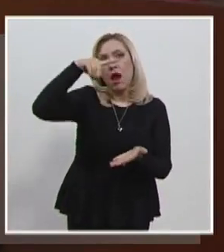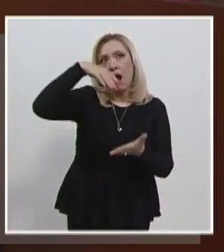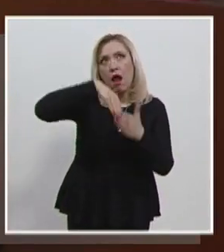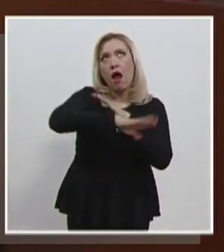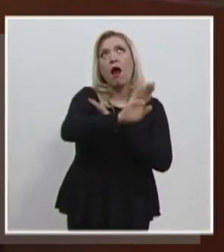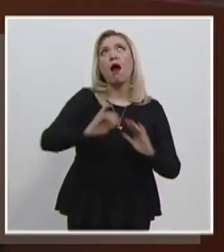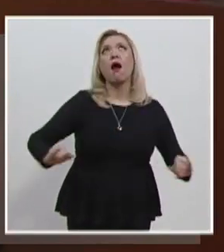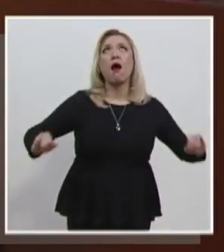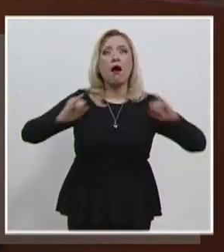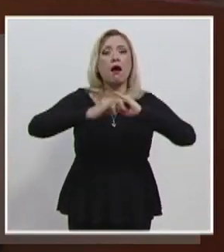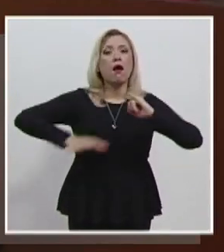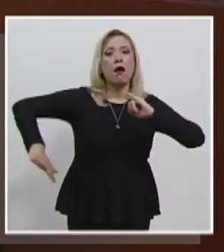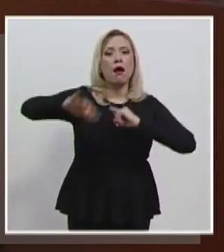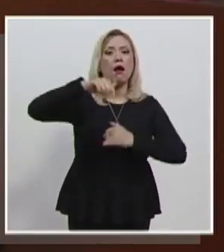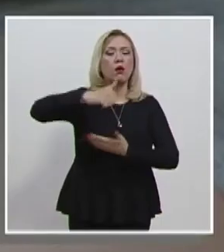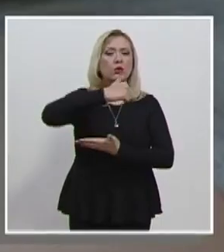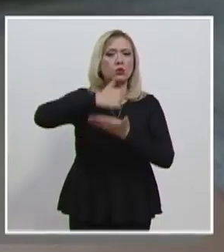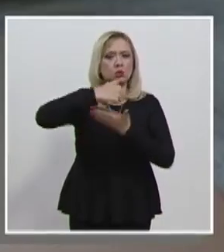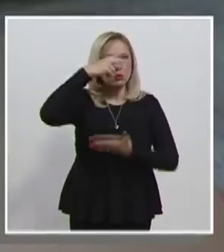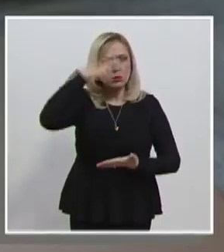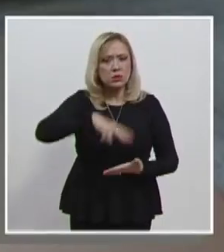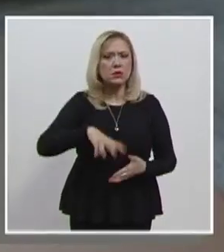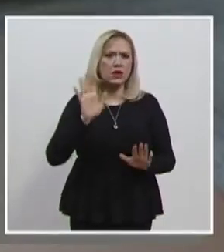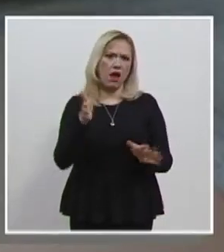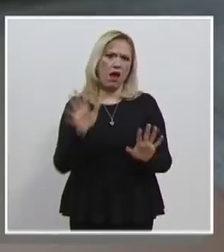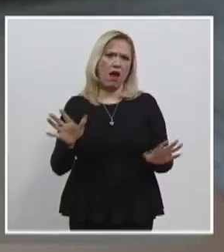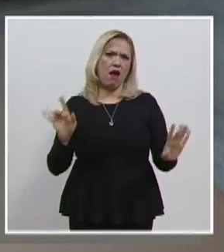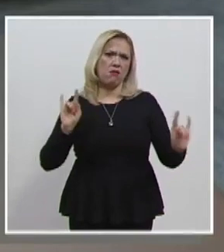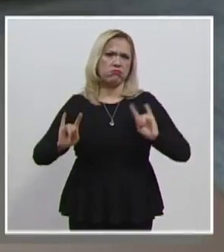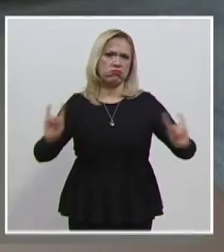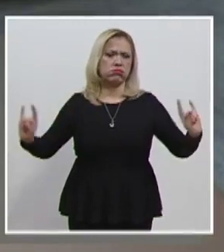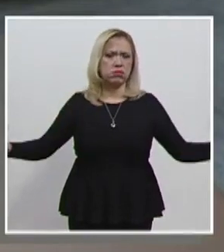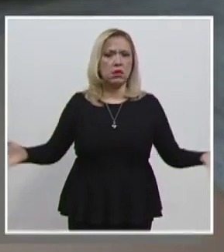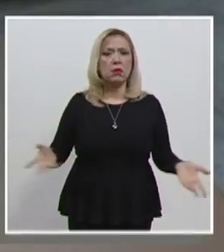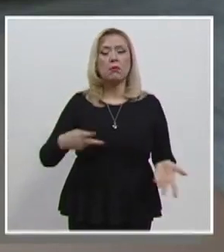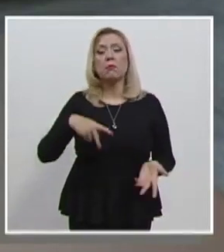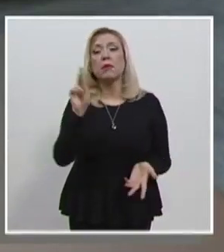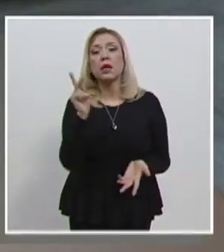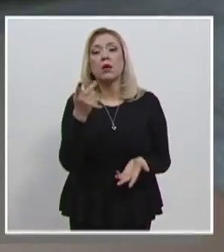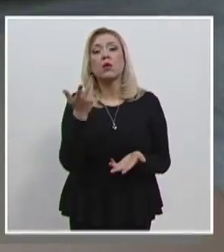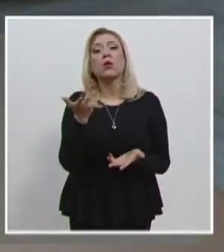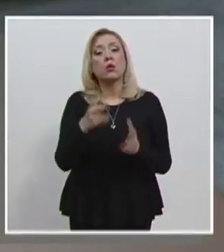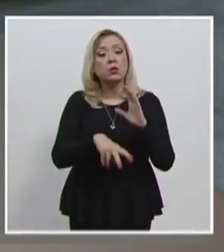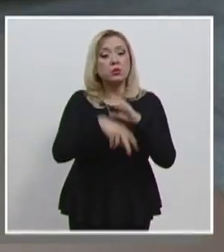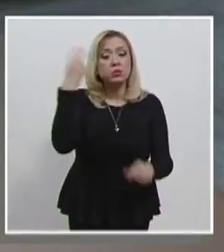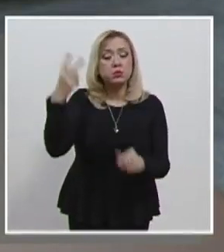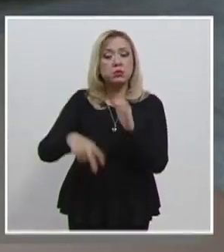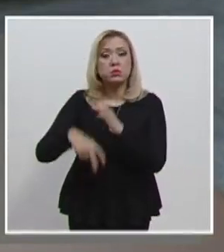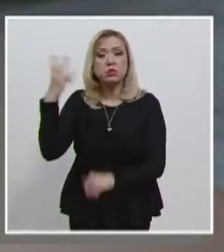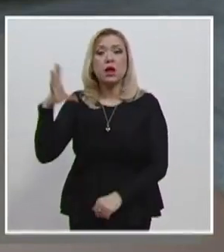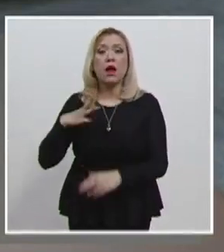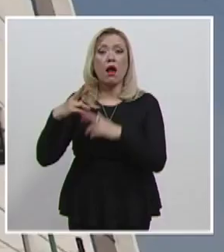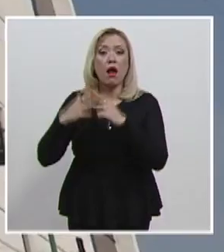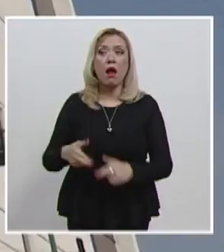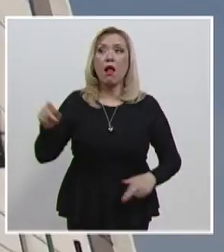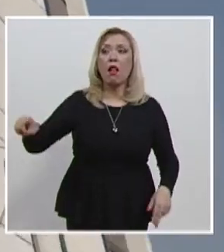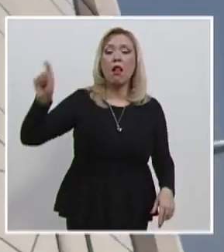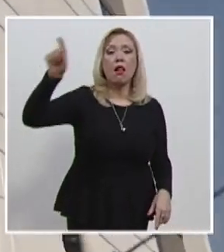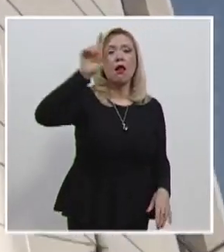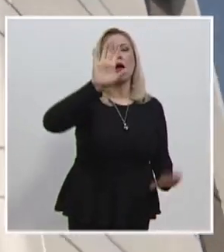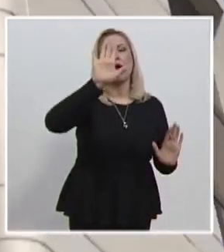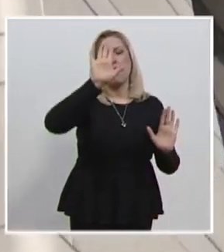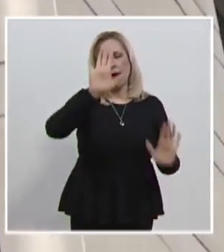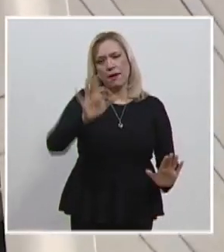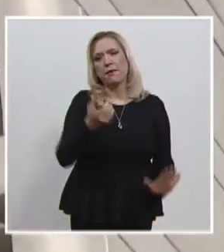en razón de que en la convocatoria no se advierten las plazas vacantes de las consejerías distritales disponibles la sala ordenó